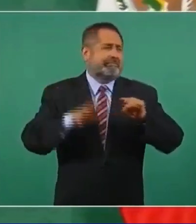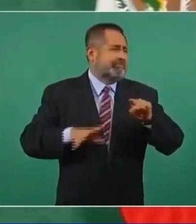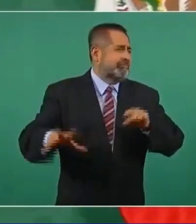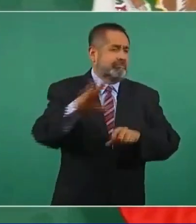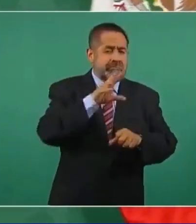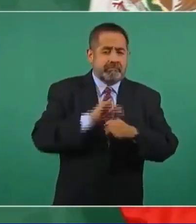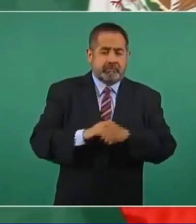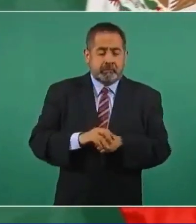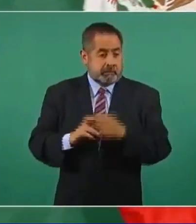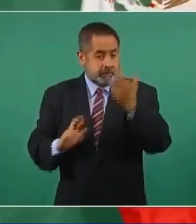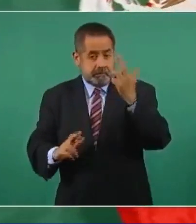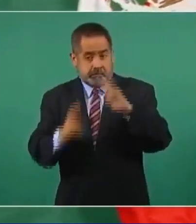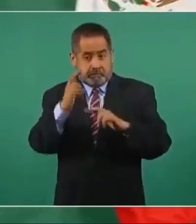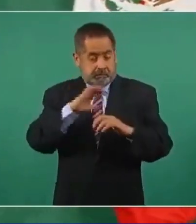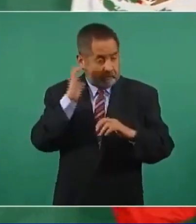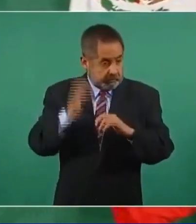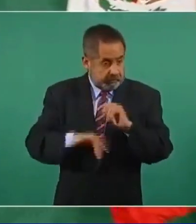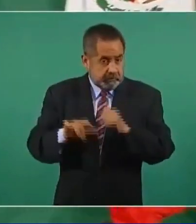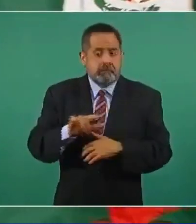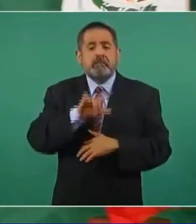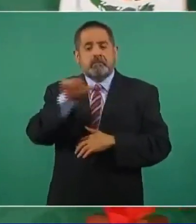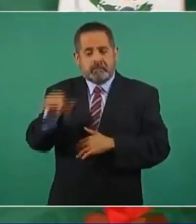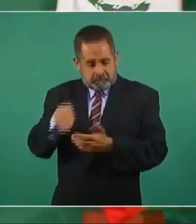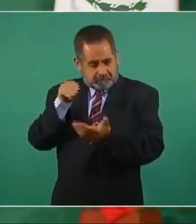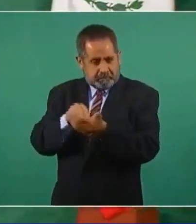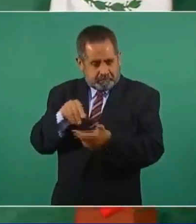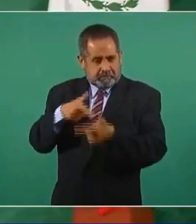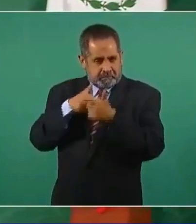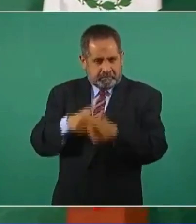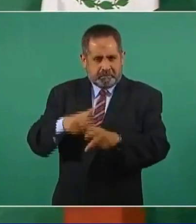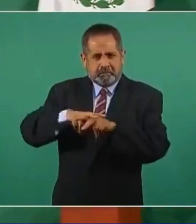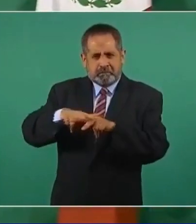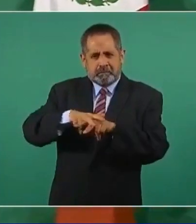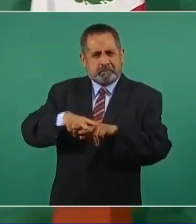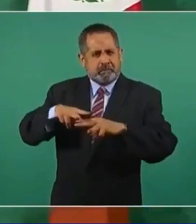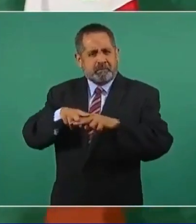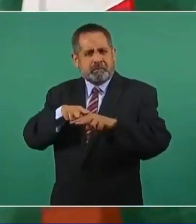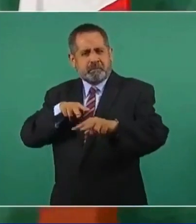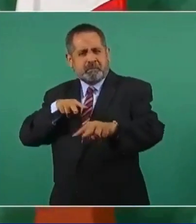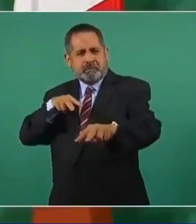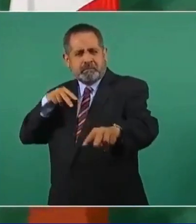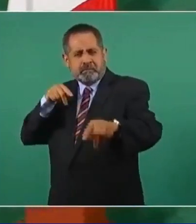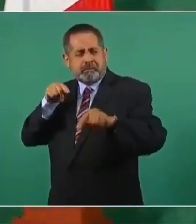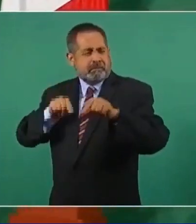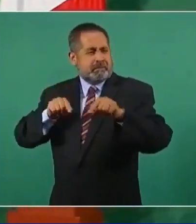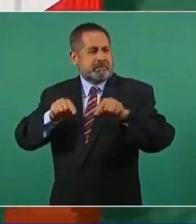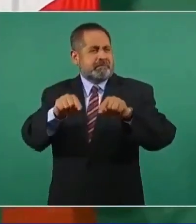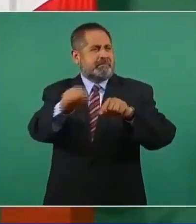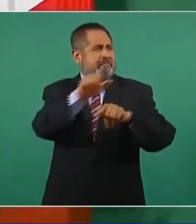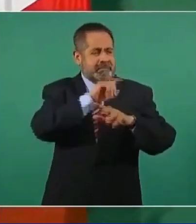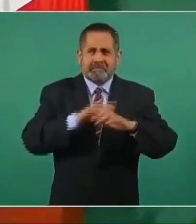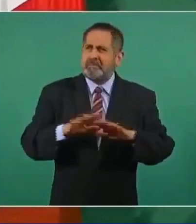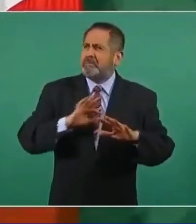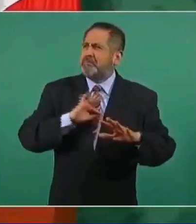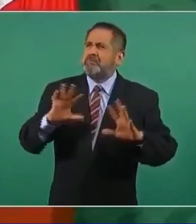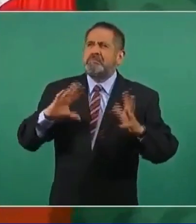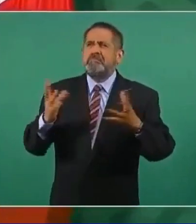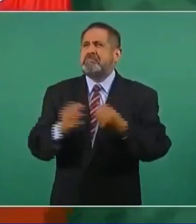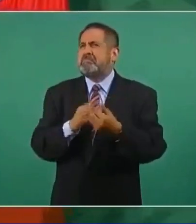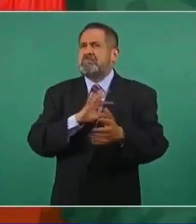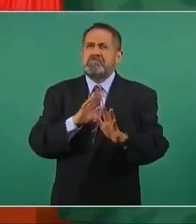Después de la Revolución se siguieron construyendo vías férreas. El caso es que llegamos a tener alrededor